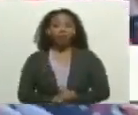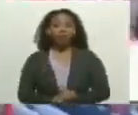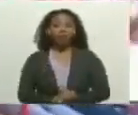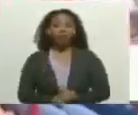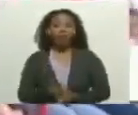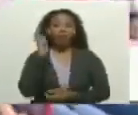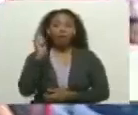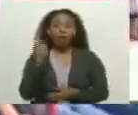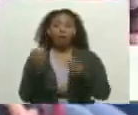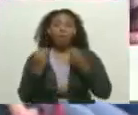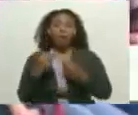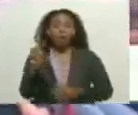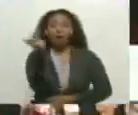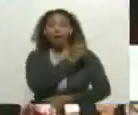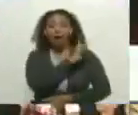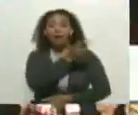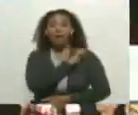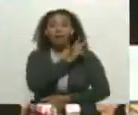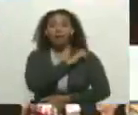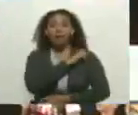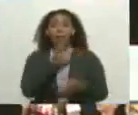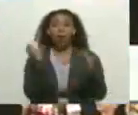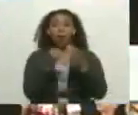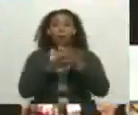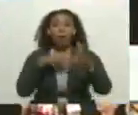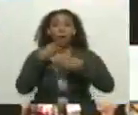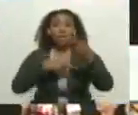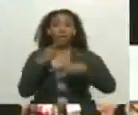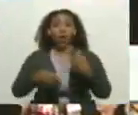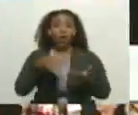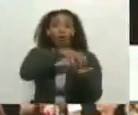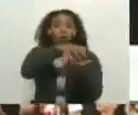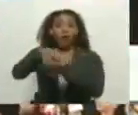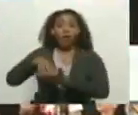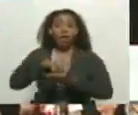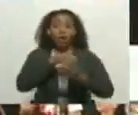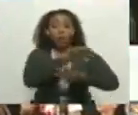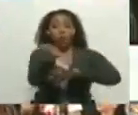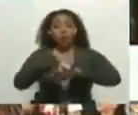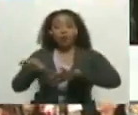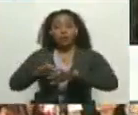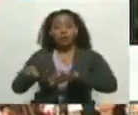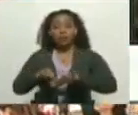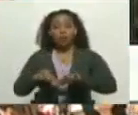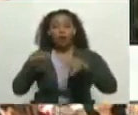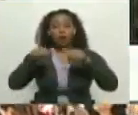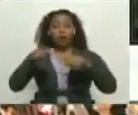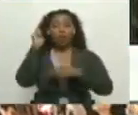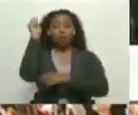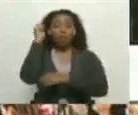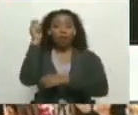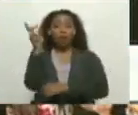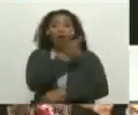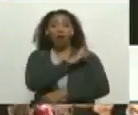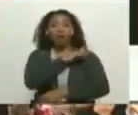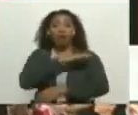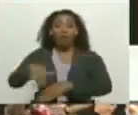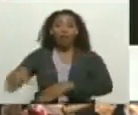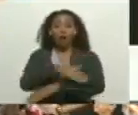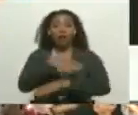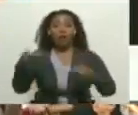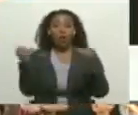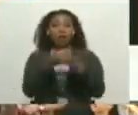las tareas para los jefes, perdón, para los equipos políticos estadales, municipales. Así como ya tienen las tareas, los jefes de calle, los